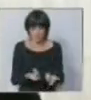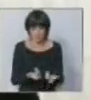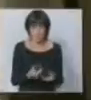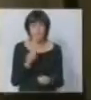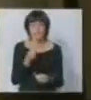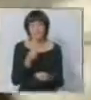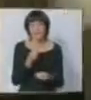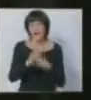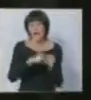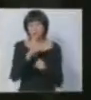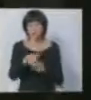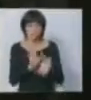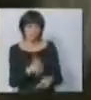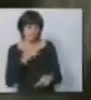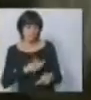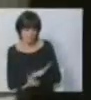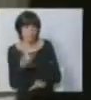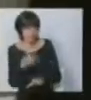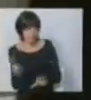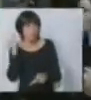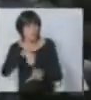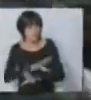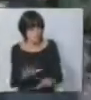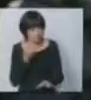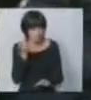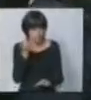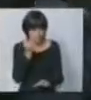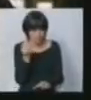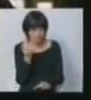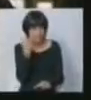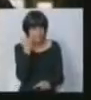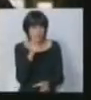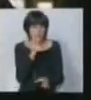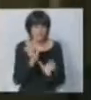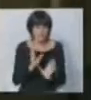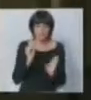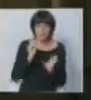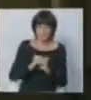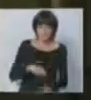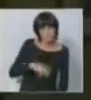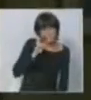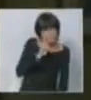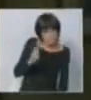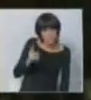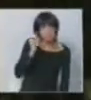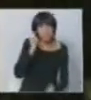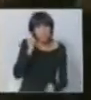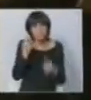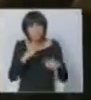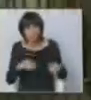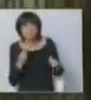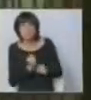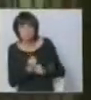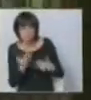que dicen que va a permanecer siendo fría y quizás más calculadora. Y también Zoe Barnes,